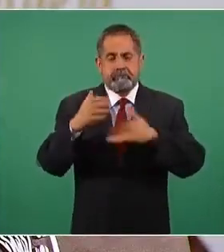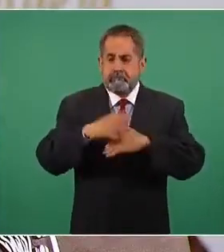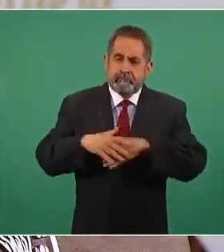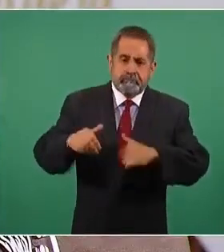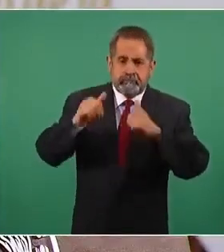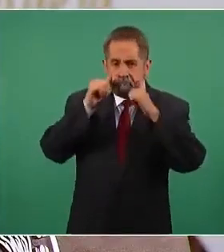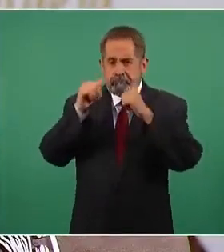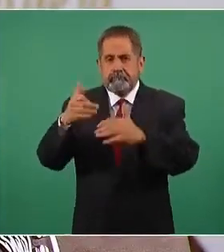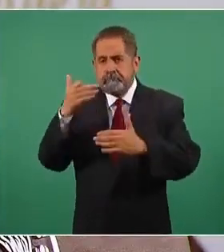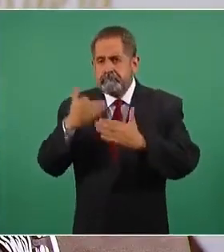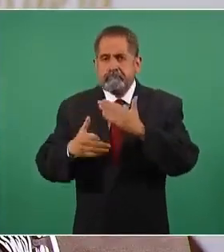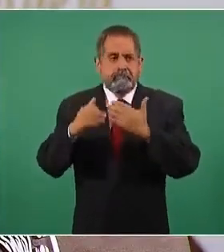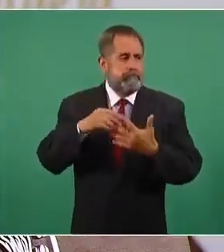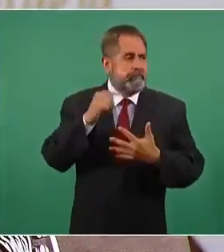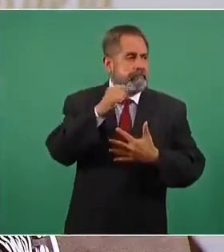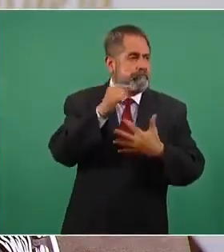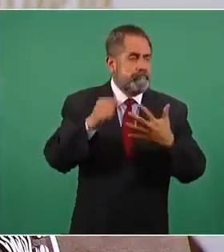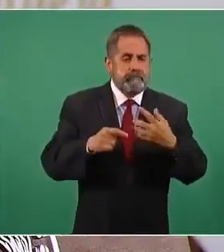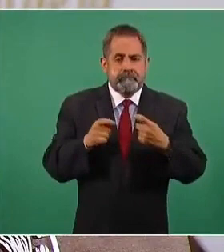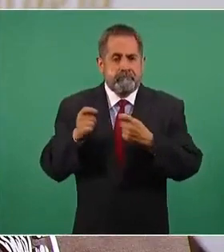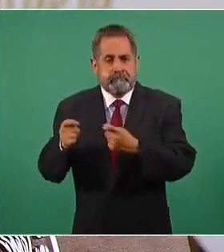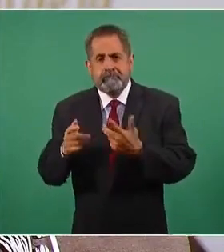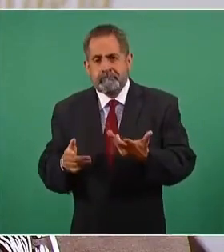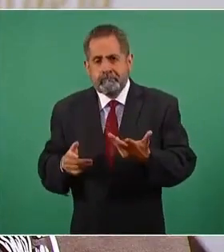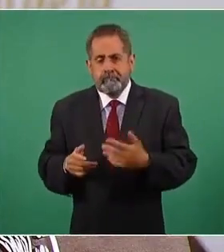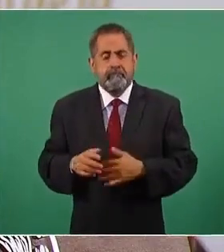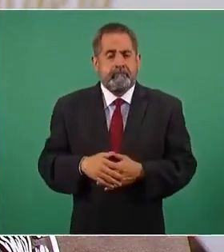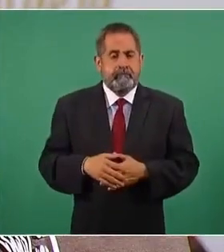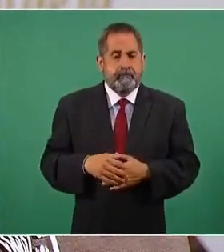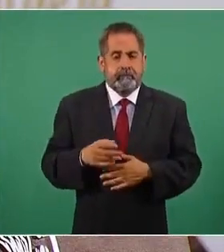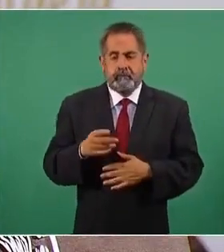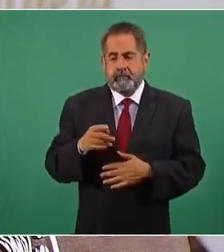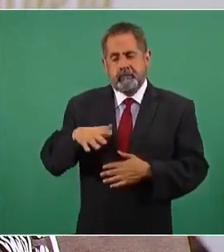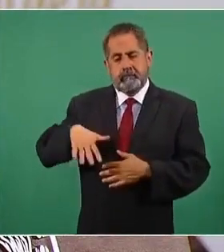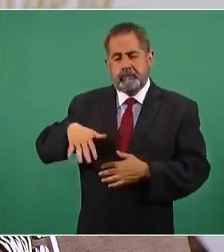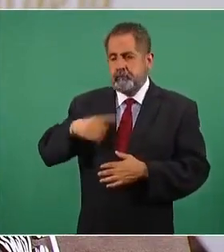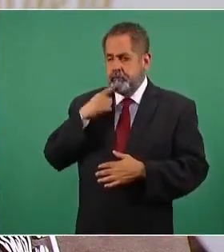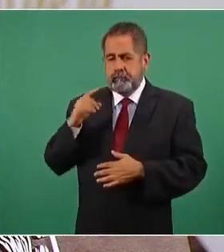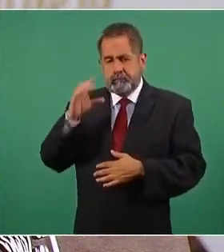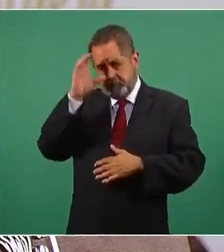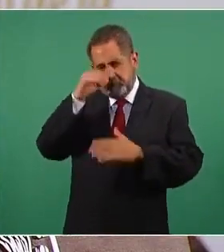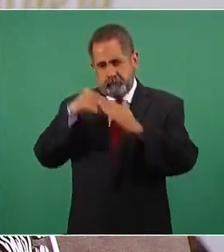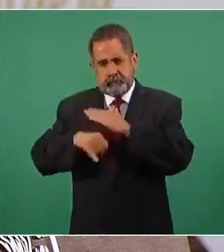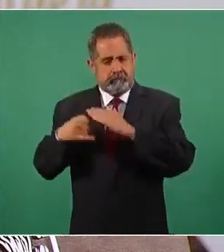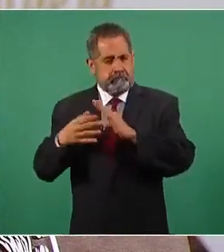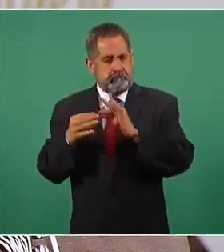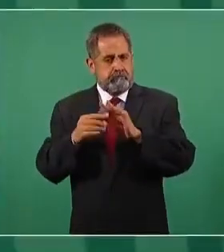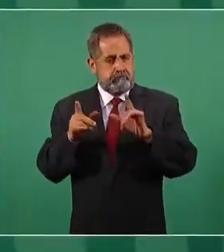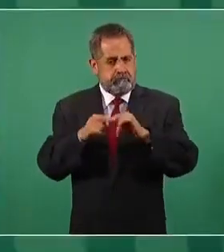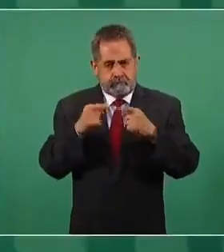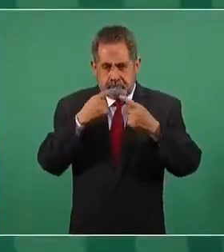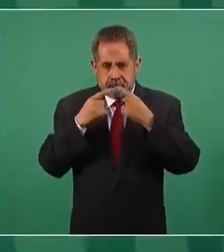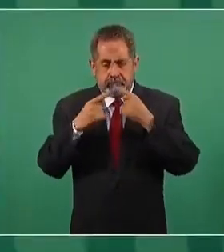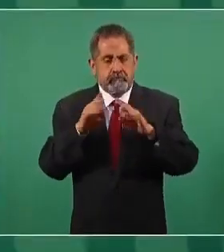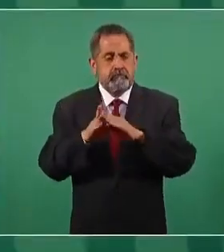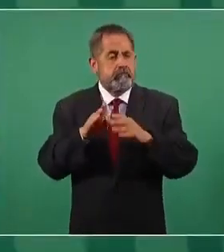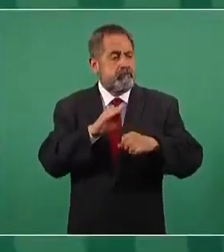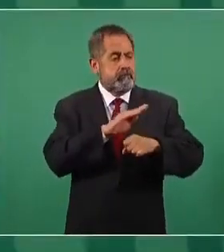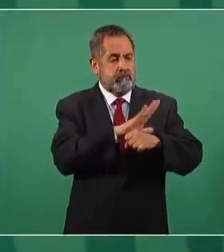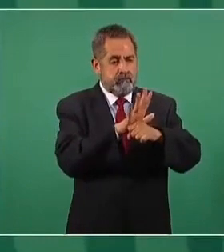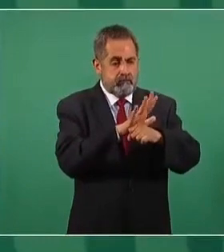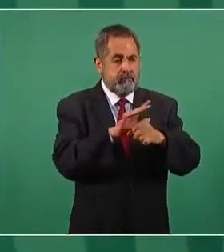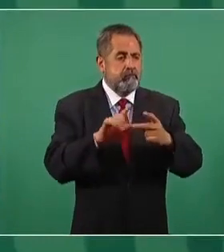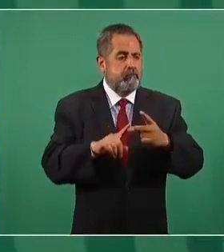pandemia, y de lo cual hay una interacción. Lo científico, como dijo el presidente muy brevemente, la pandemia,